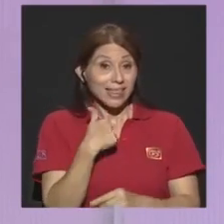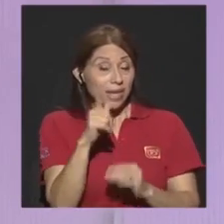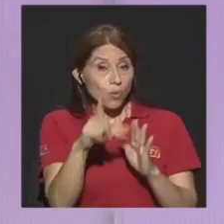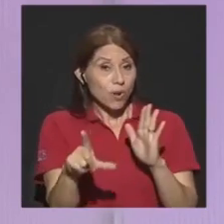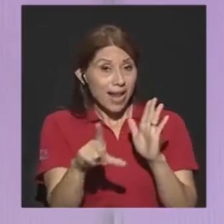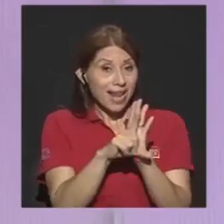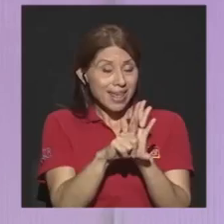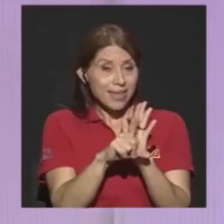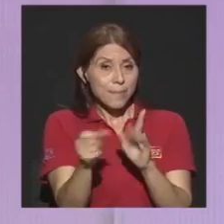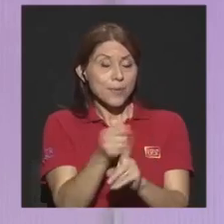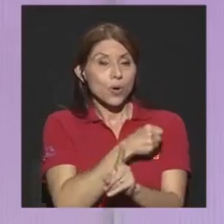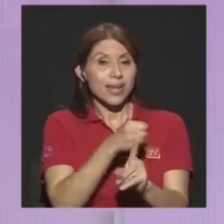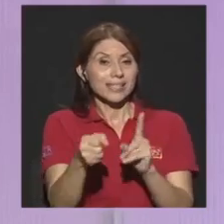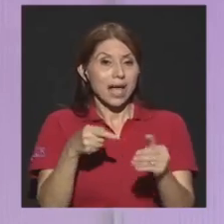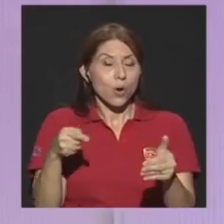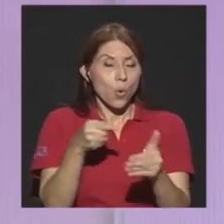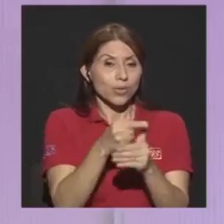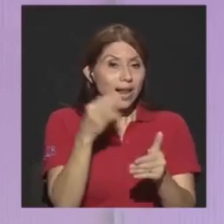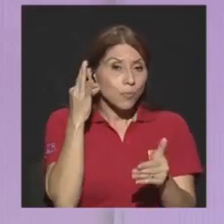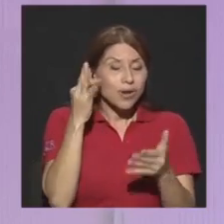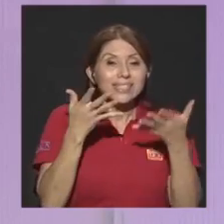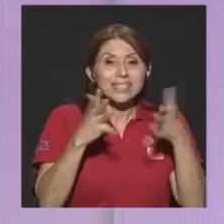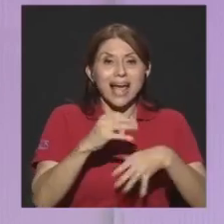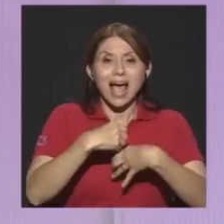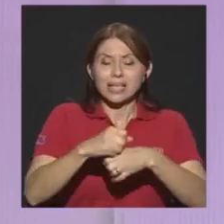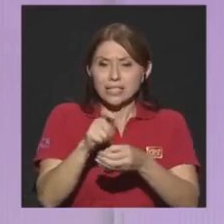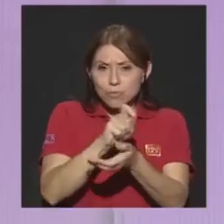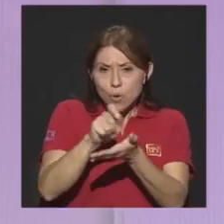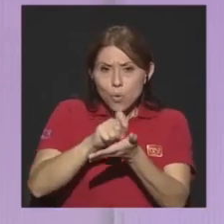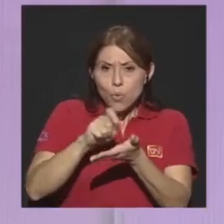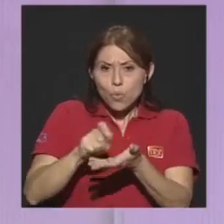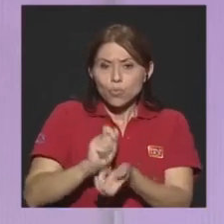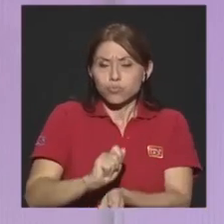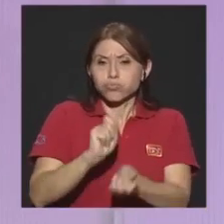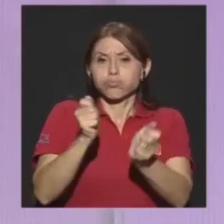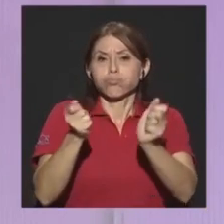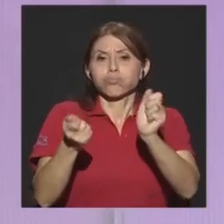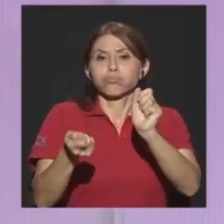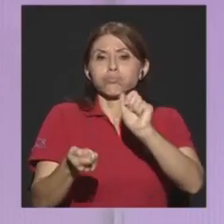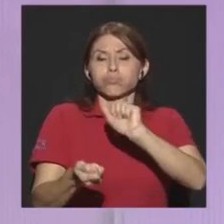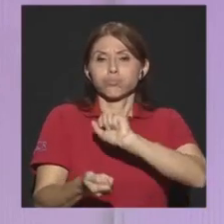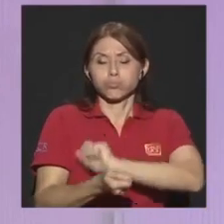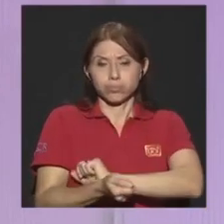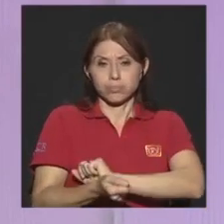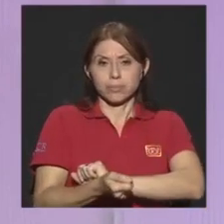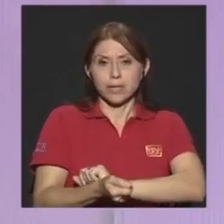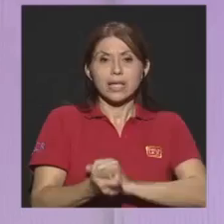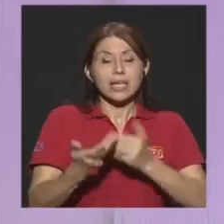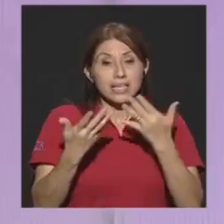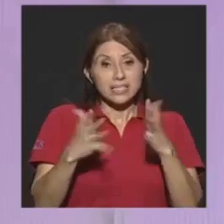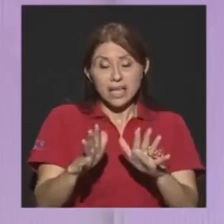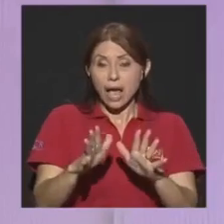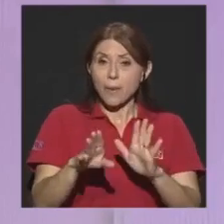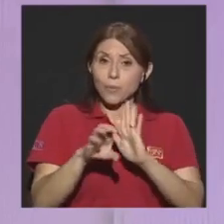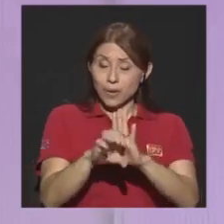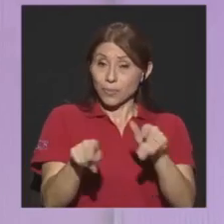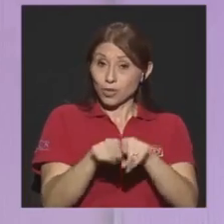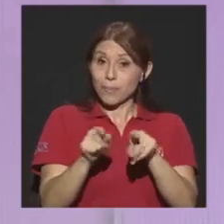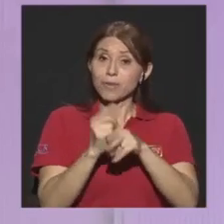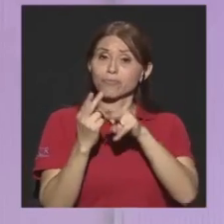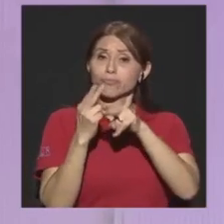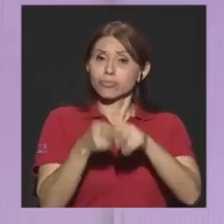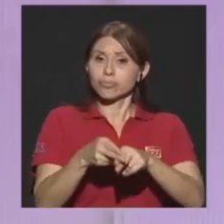las mujeres y establece o tipifica la violencia mediática. Es